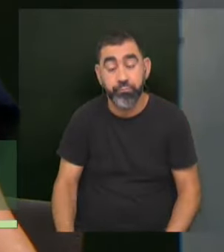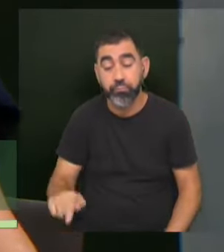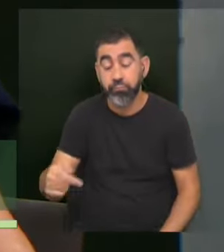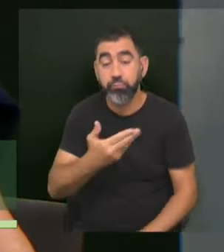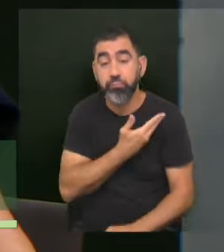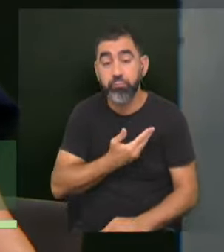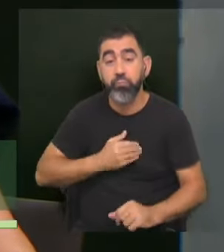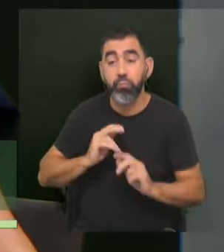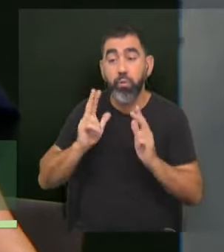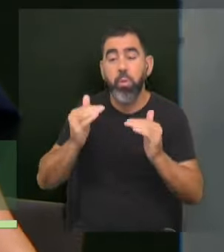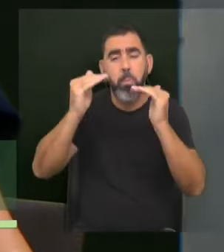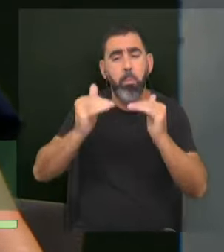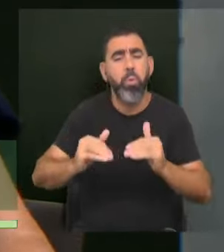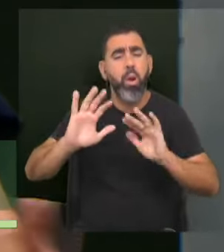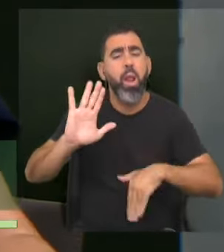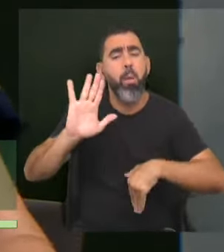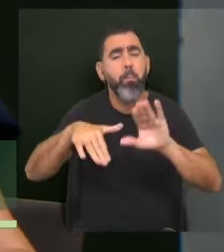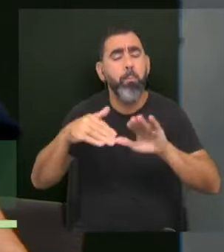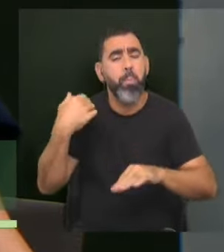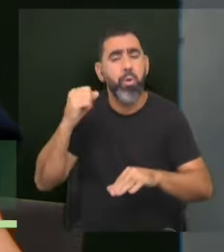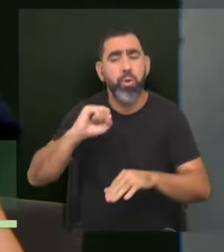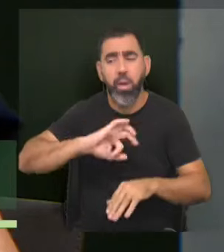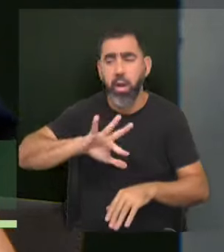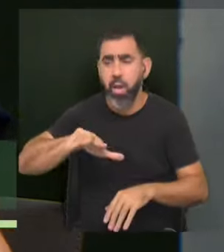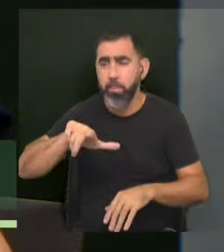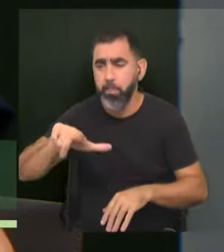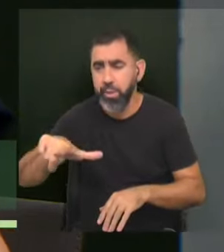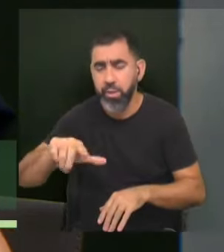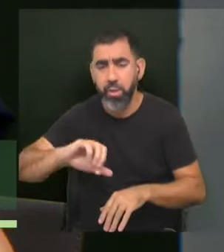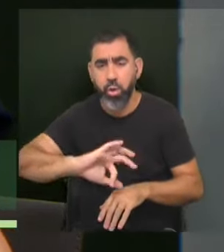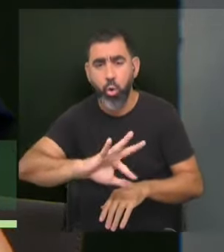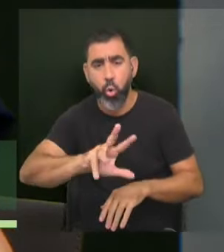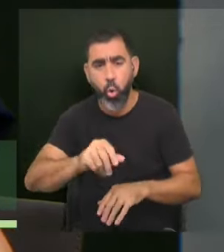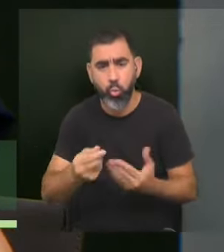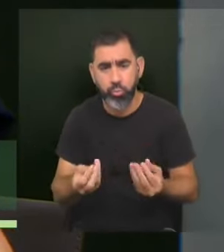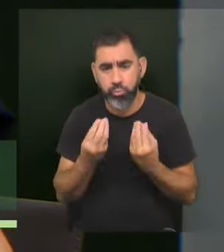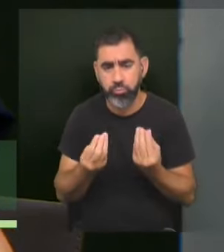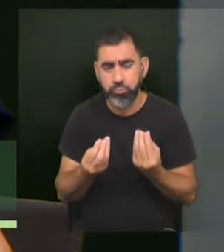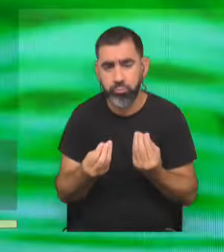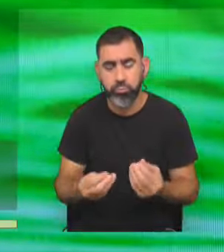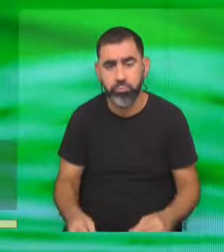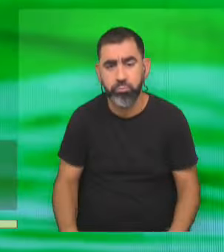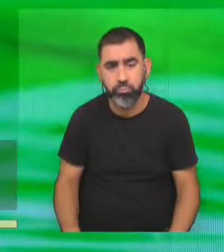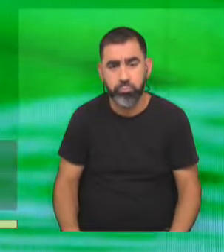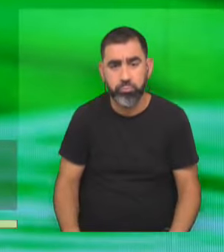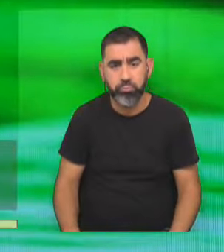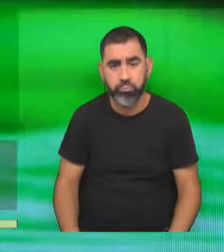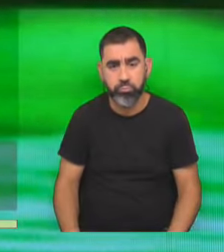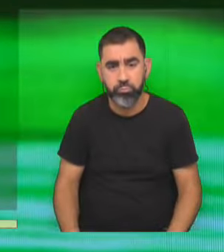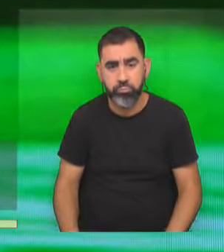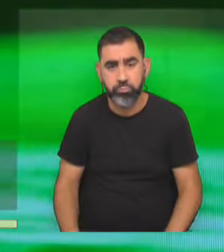que han bajado la gran mayoría de los delitos rapiñas y tal cómo se entiende